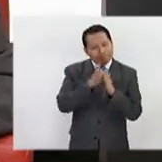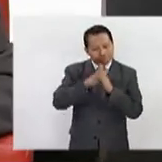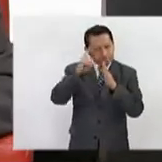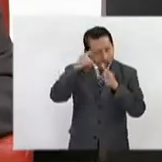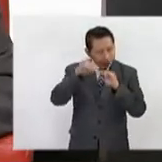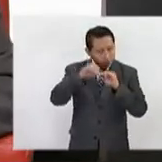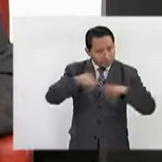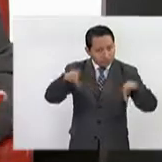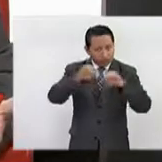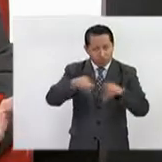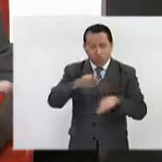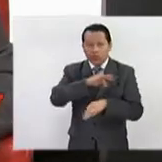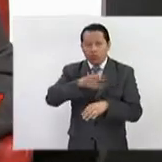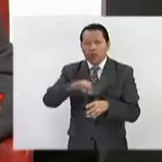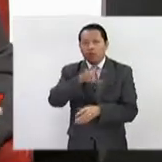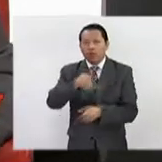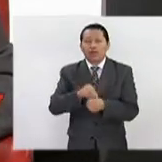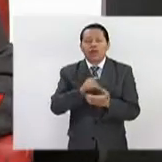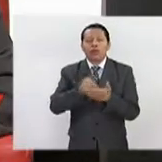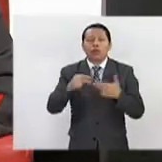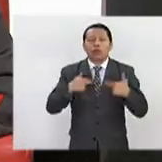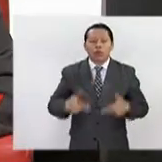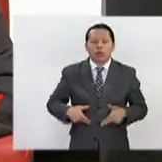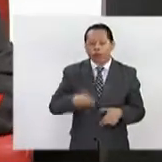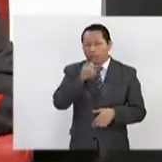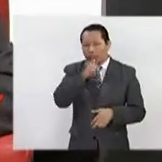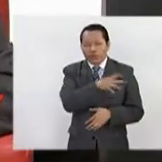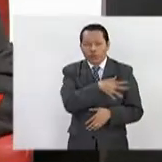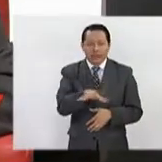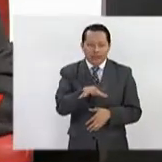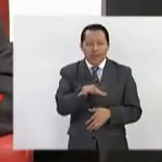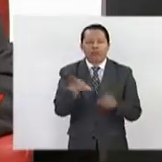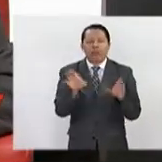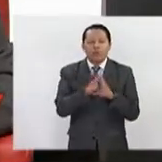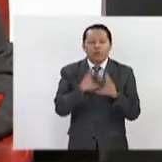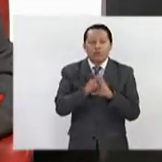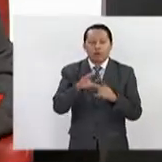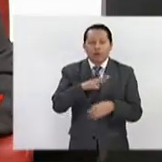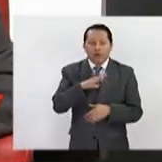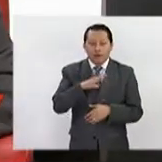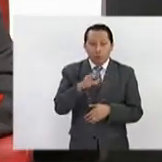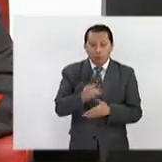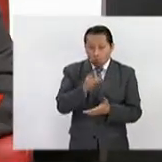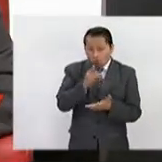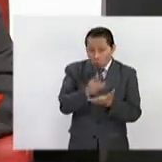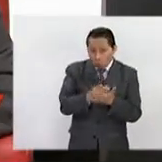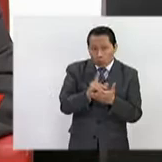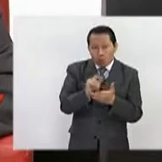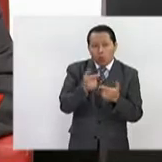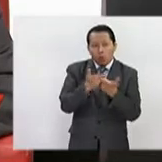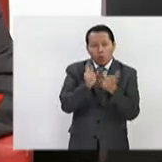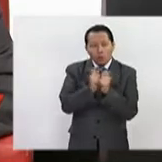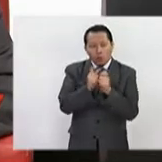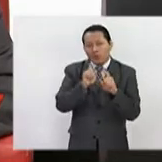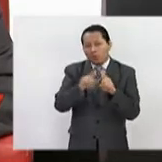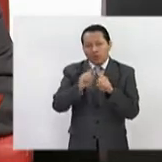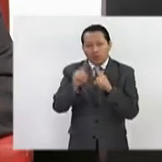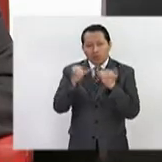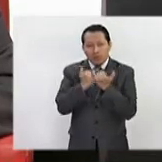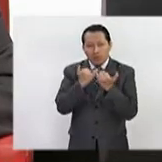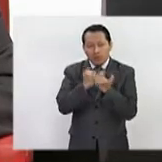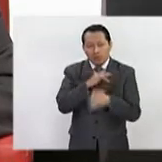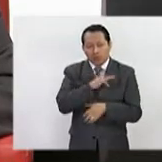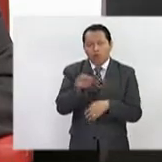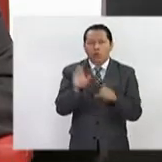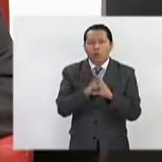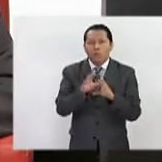difusión y entonces tratar de difundir los derechos humanos en general, no solo los individuales, sino también estos colectivos de los que hablo, de tal